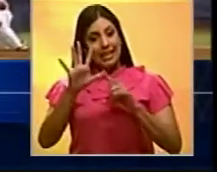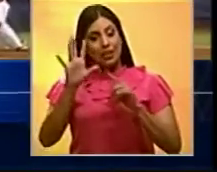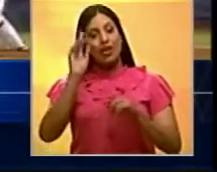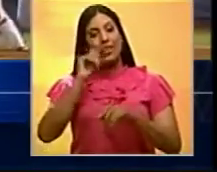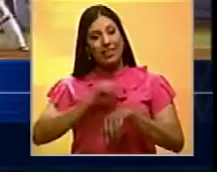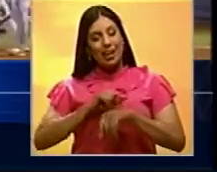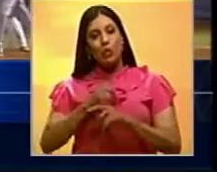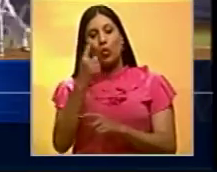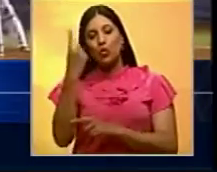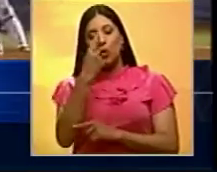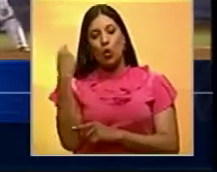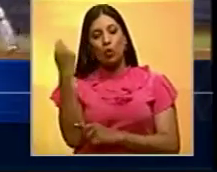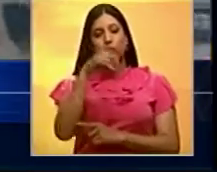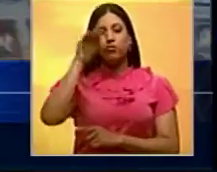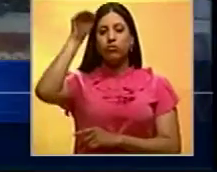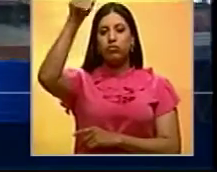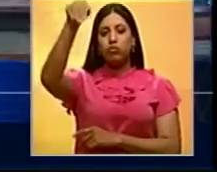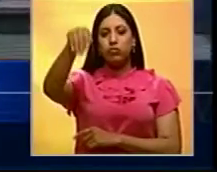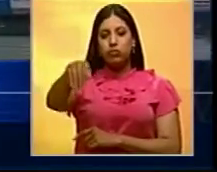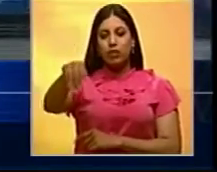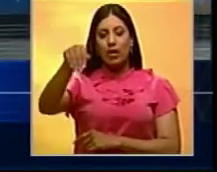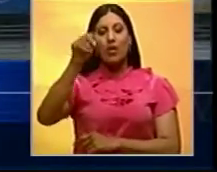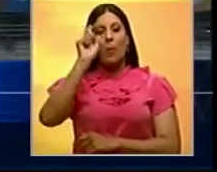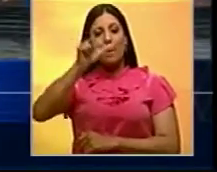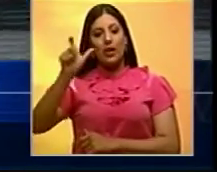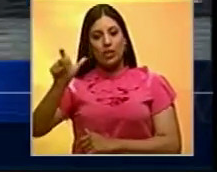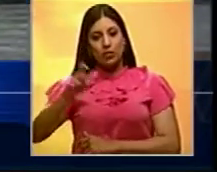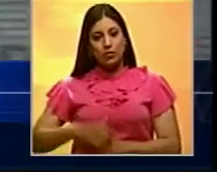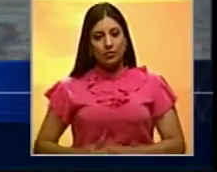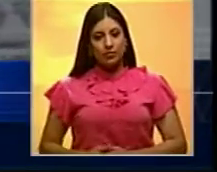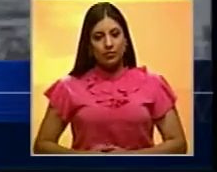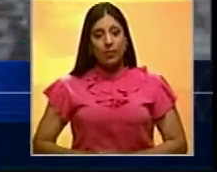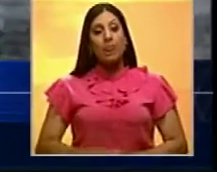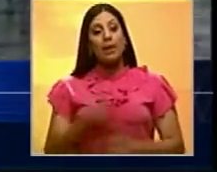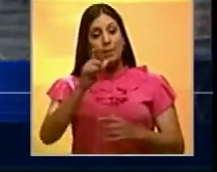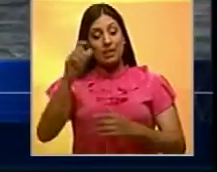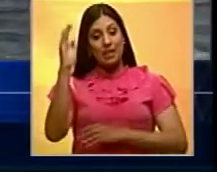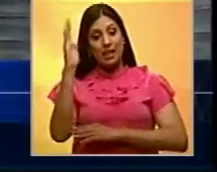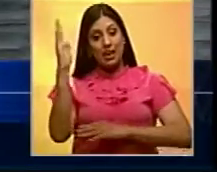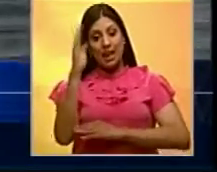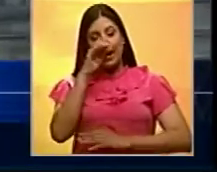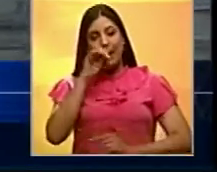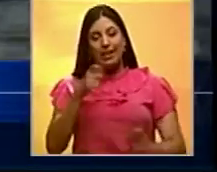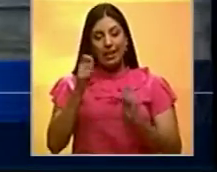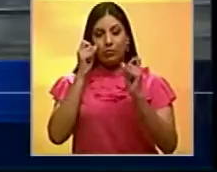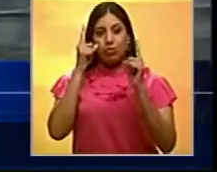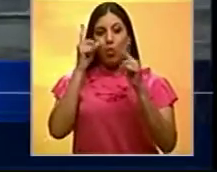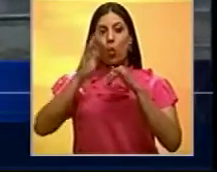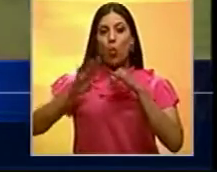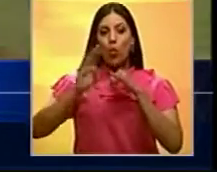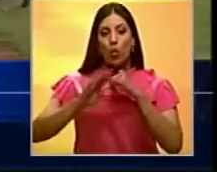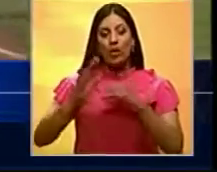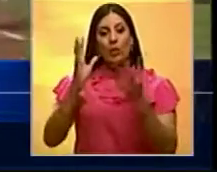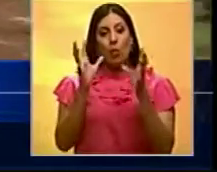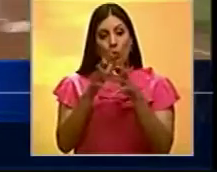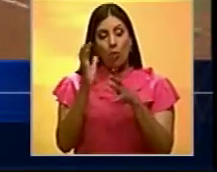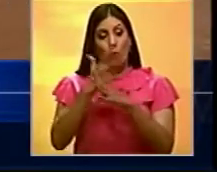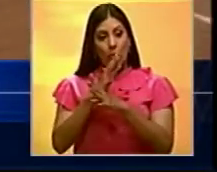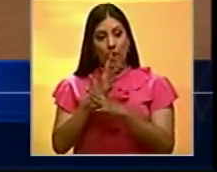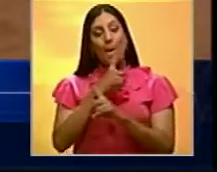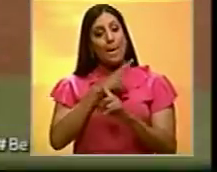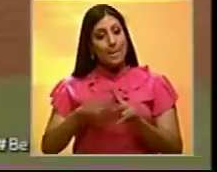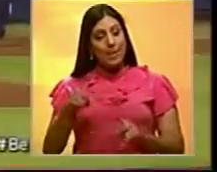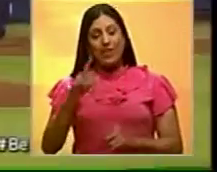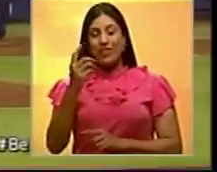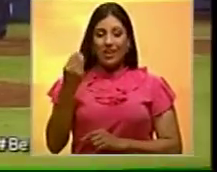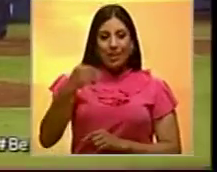jonrón solitario de Frank Díaz amplió la ventaja de los eléctricos del Cabriales. Los Cardenales intentaron una reacción en el último tercio del juego, sin embargo, no